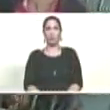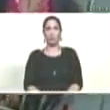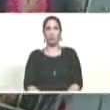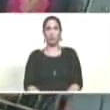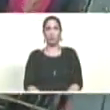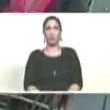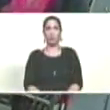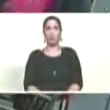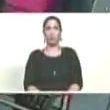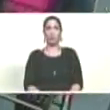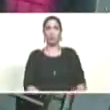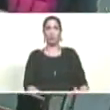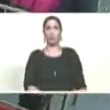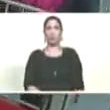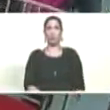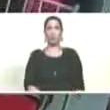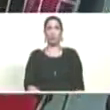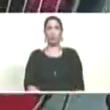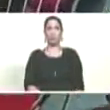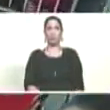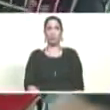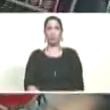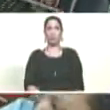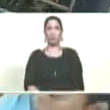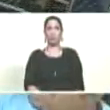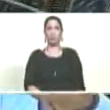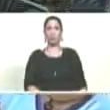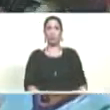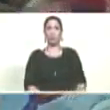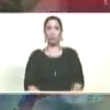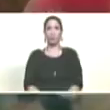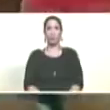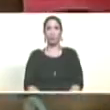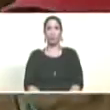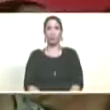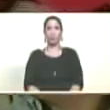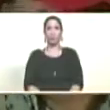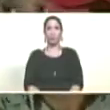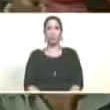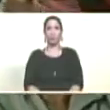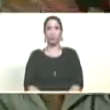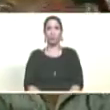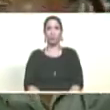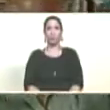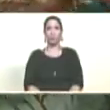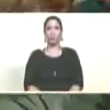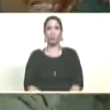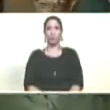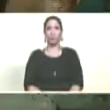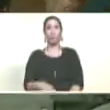Miren, compañero, presten atención, fíjense ustedes. Compañero, escuchen.